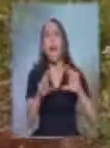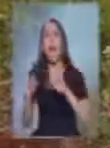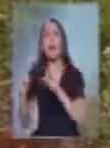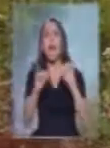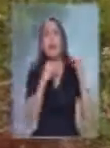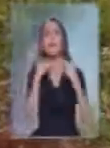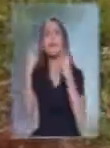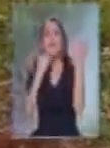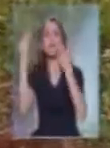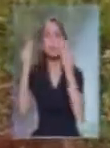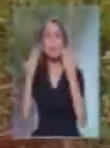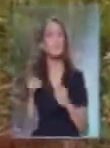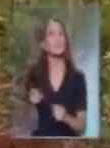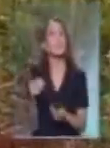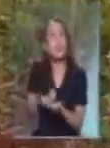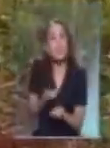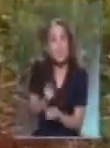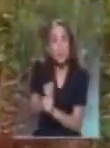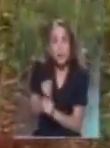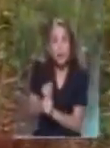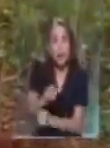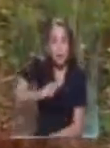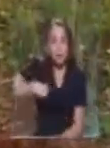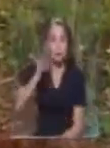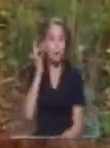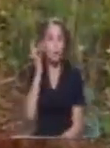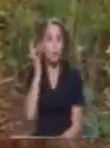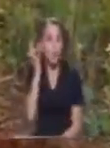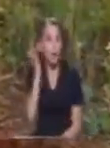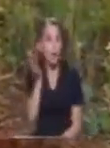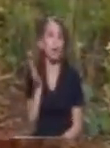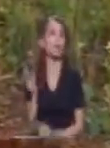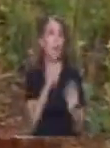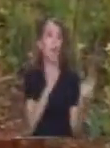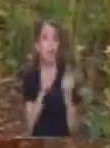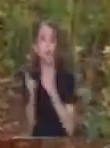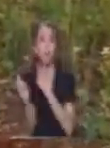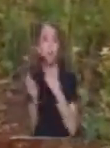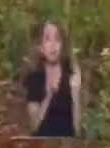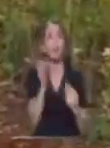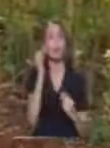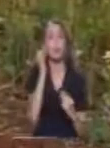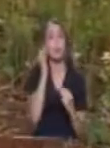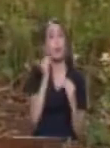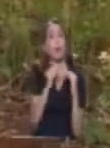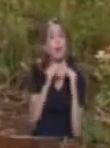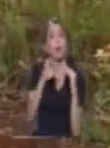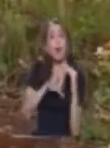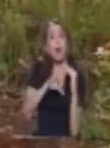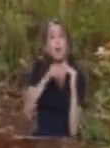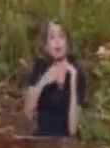Que es una fuente de trabajo para la mujer, que la mujer es dueña de casa y de